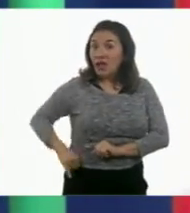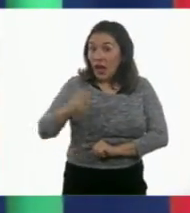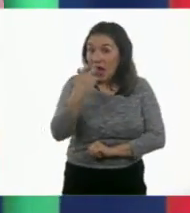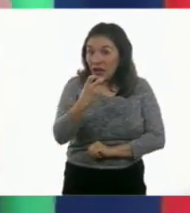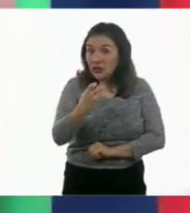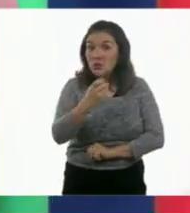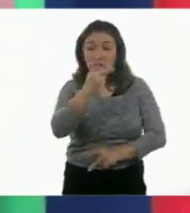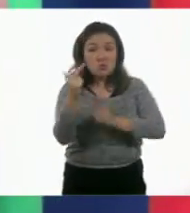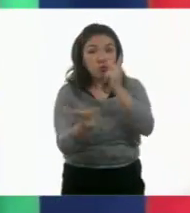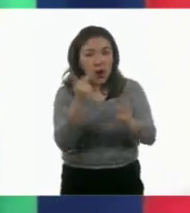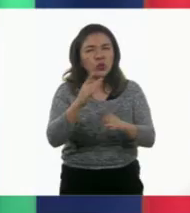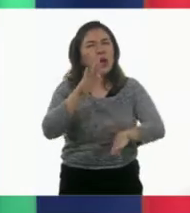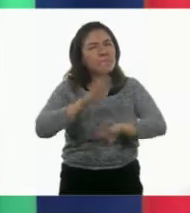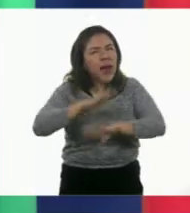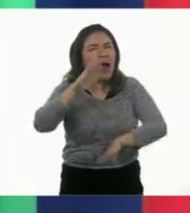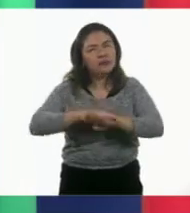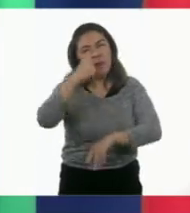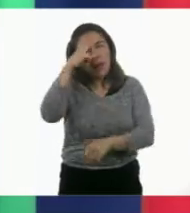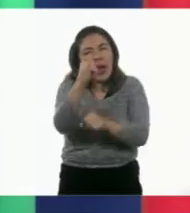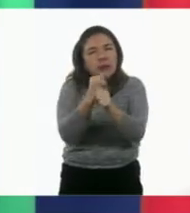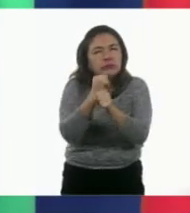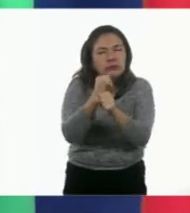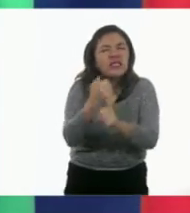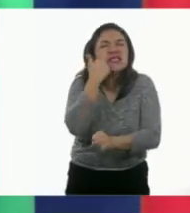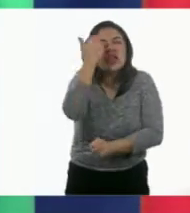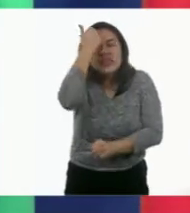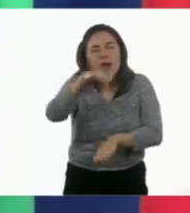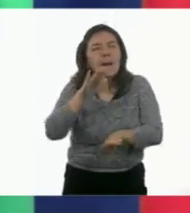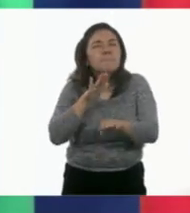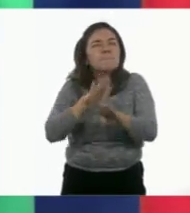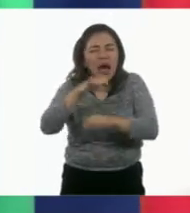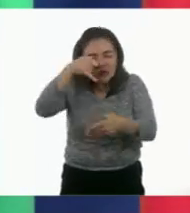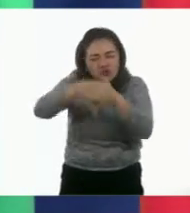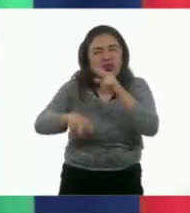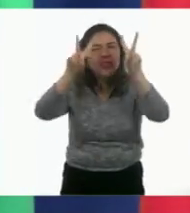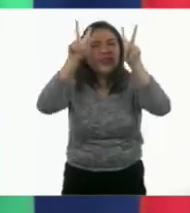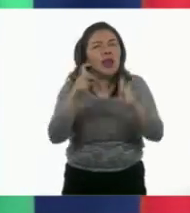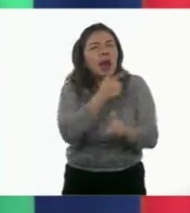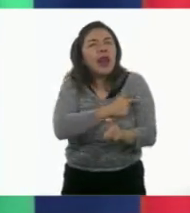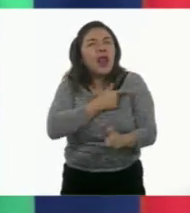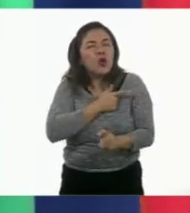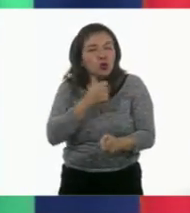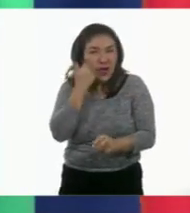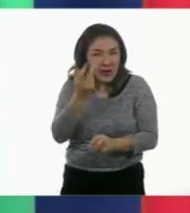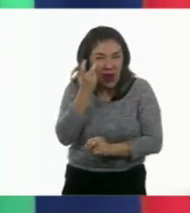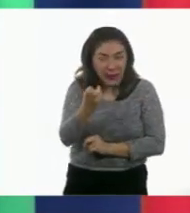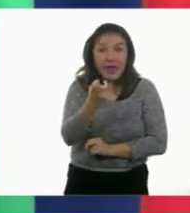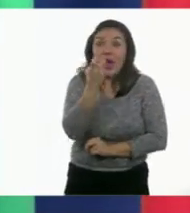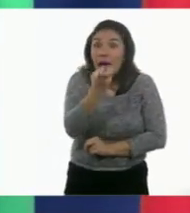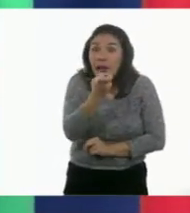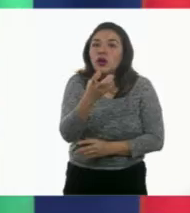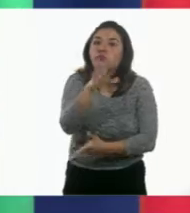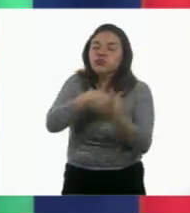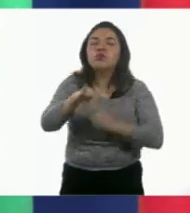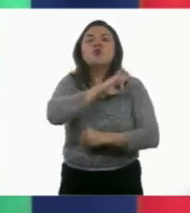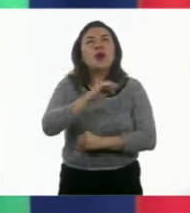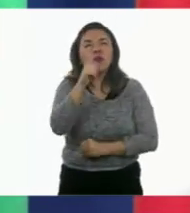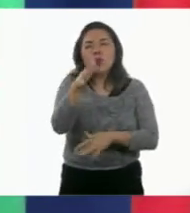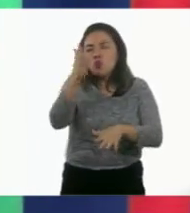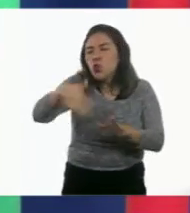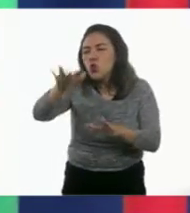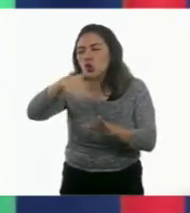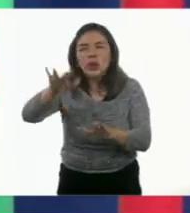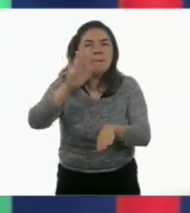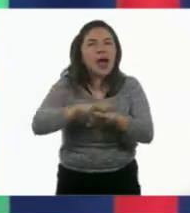formular preguntas para averiguar lo que queremos saber acerca de un tema de interés. Eso nos permite buscar mucha